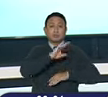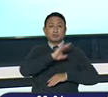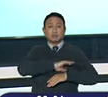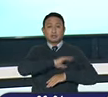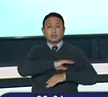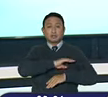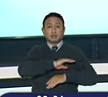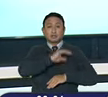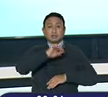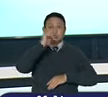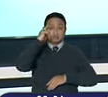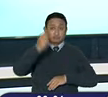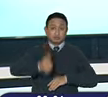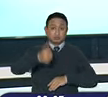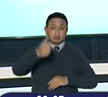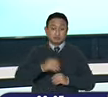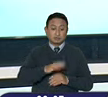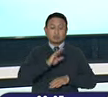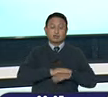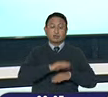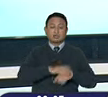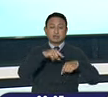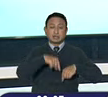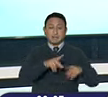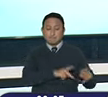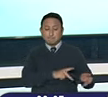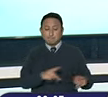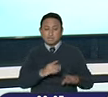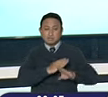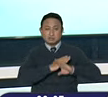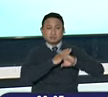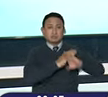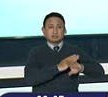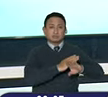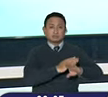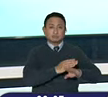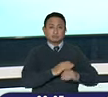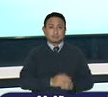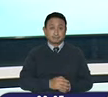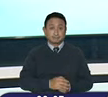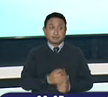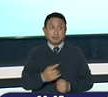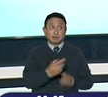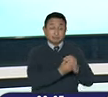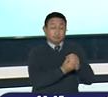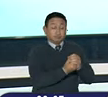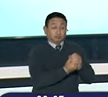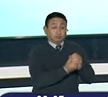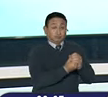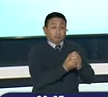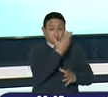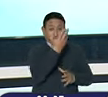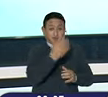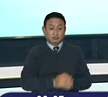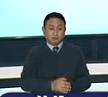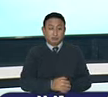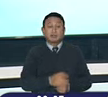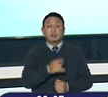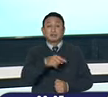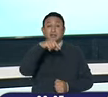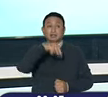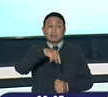del Ejecutivo en razón de elaborar un plan de contingencia, pues de darse la explosión del coloso, las mismas